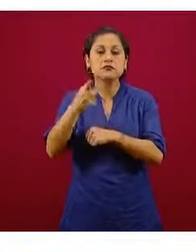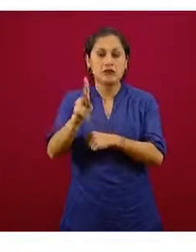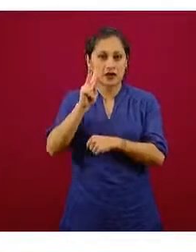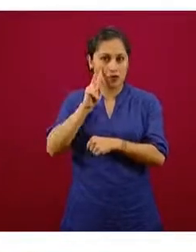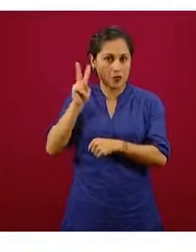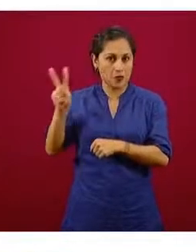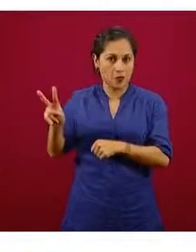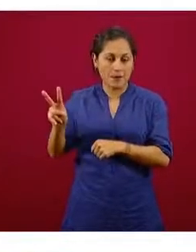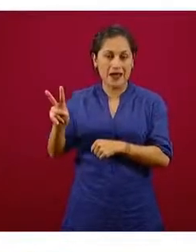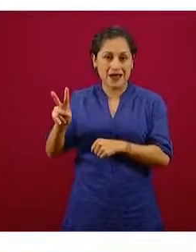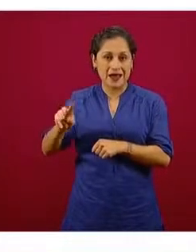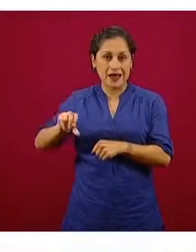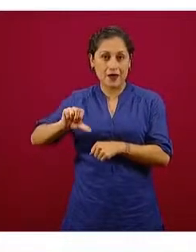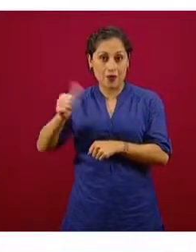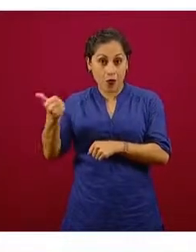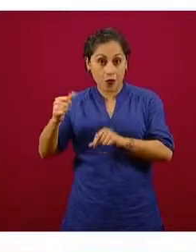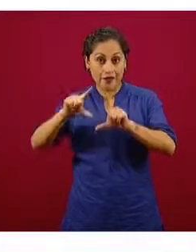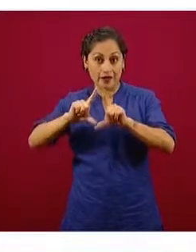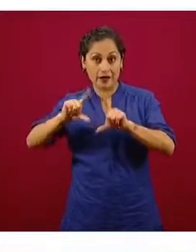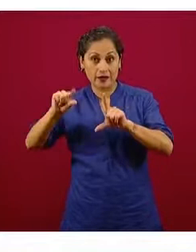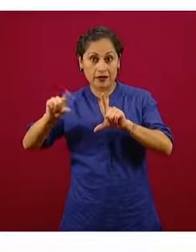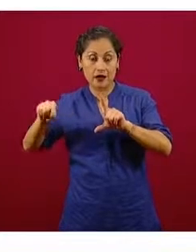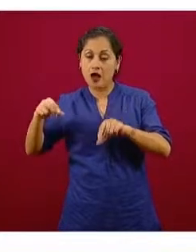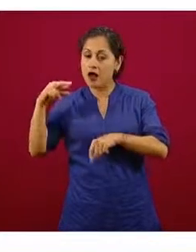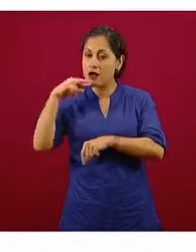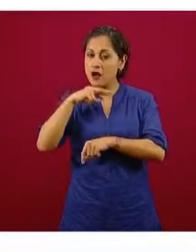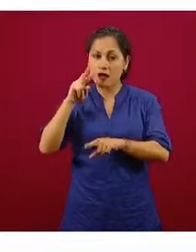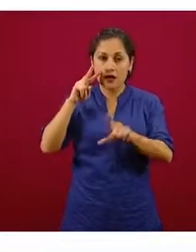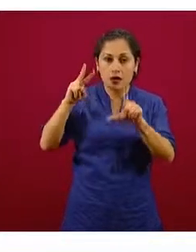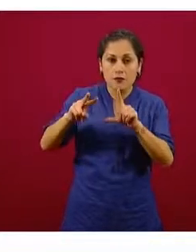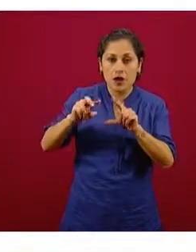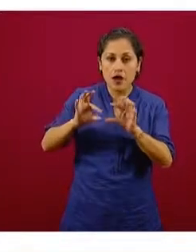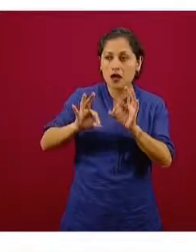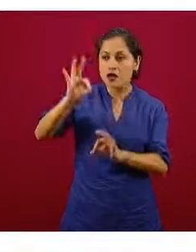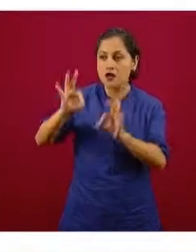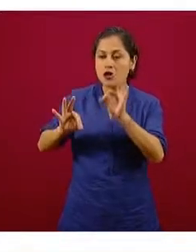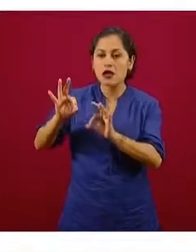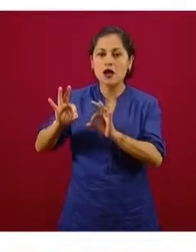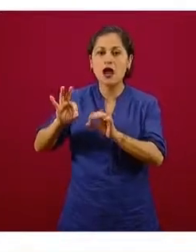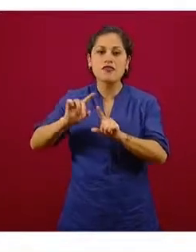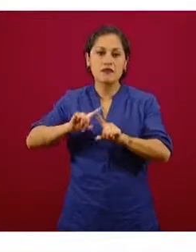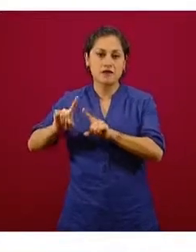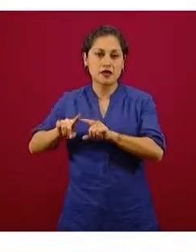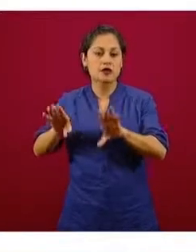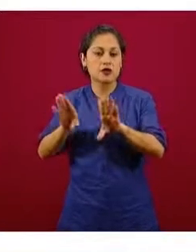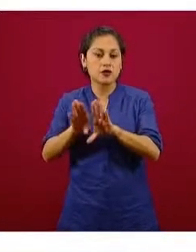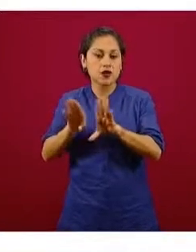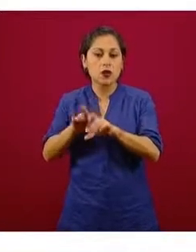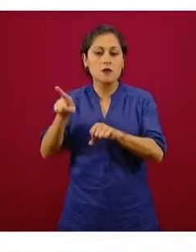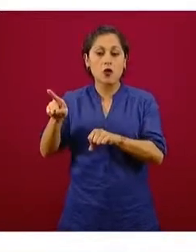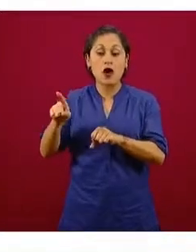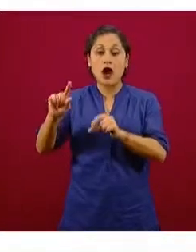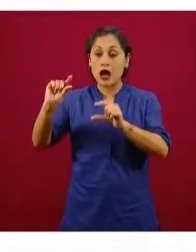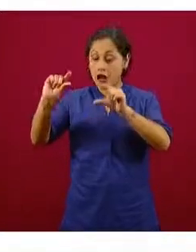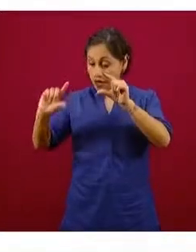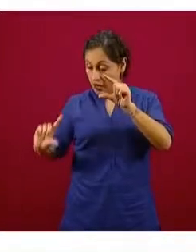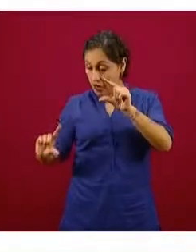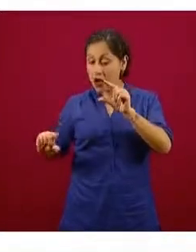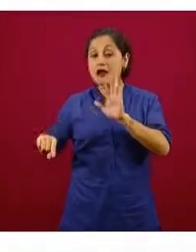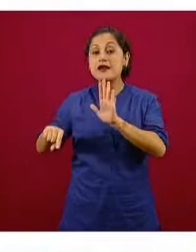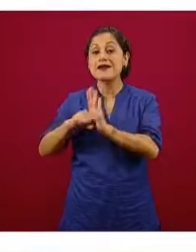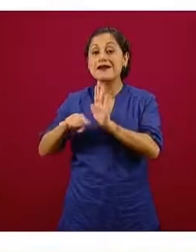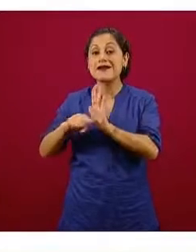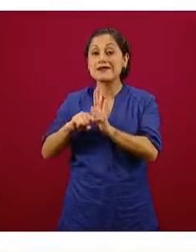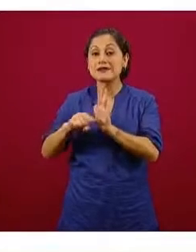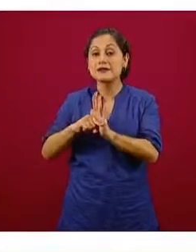ver rápidamente cuál fue esa diferencia porcentual. Si vemos que hay estados en negativo, quiere decir entonces que su tasa de